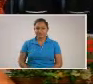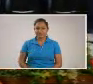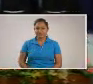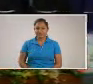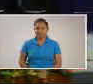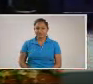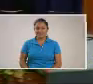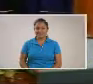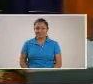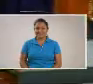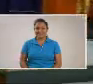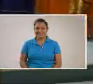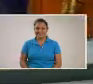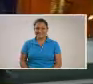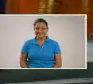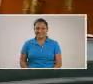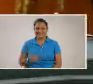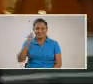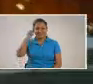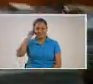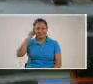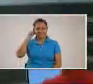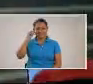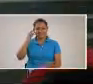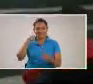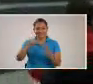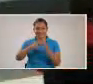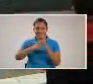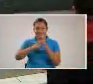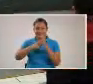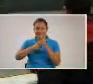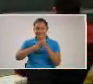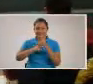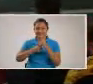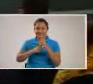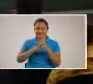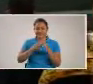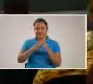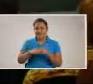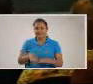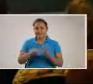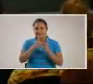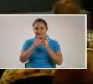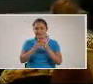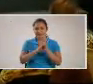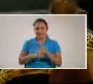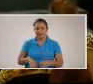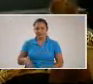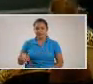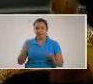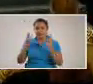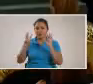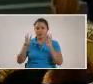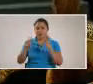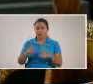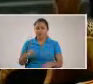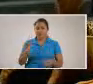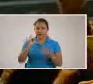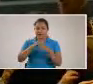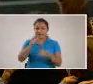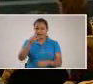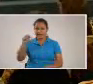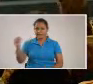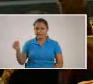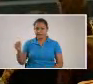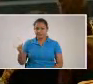8:4, lo tenés ahí, Jorge. Lo vamos a leer así, rapidito. En el mes séptimo, en el día